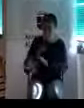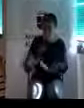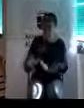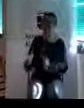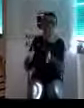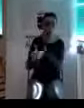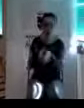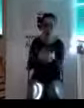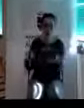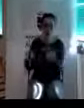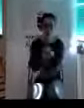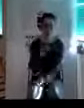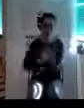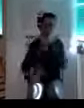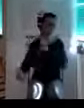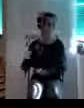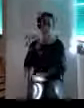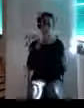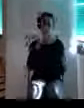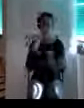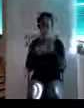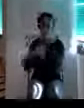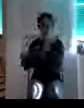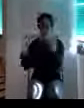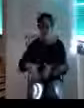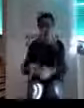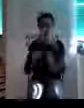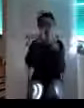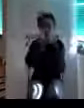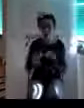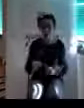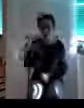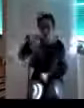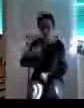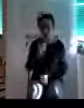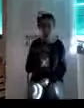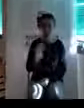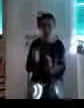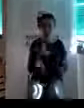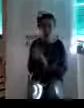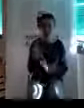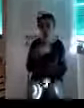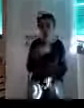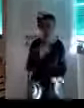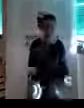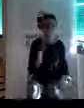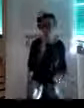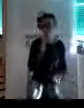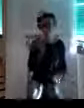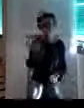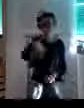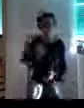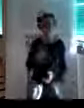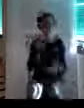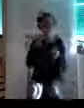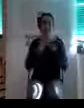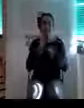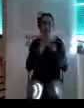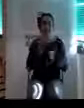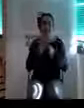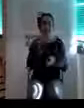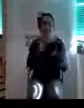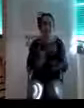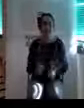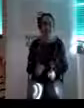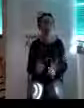porque no hay coordinación no son capaces de sacar presupuestos para este año que ya renuncian porque no hay coordinación para aprueban en septiembre unos presupuestos con datos